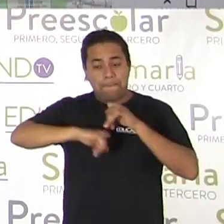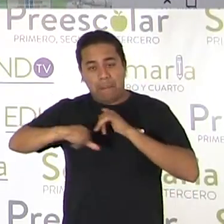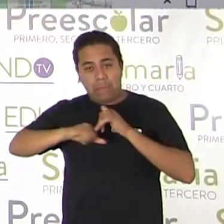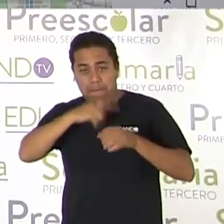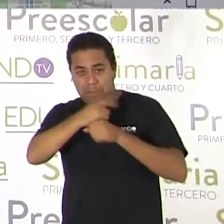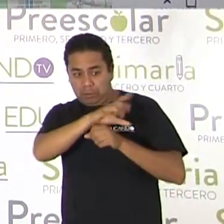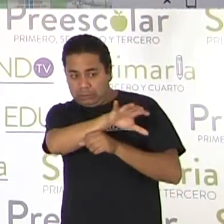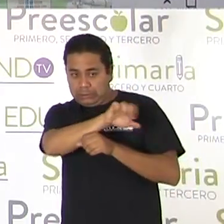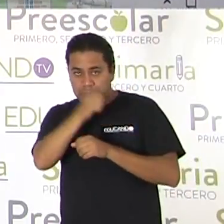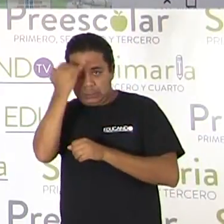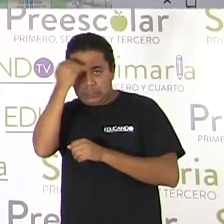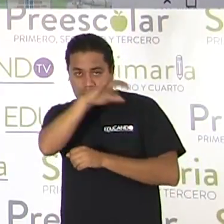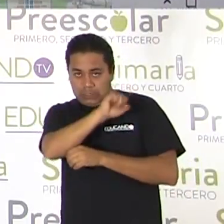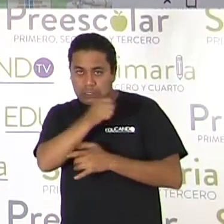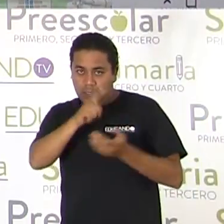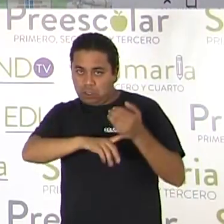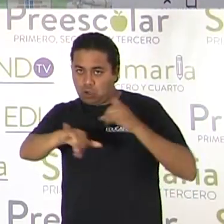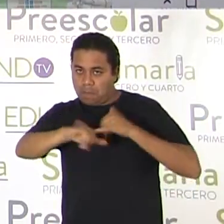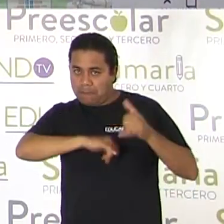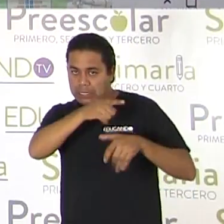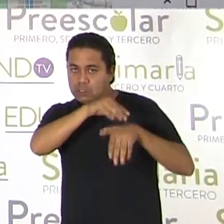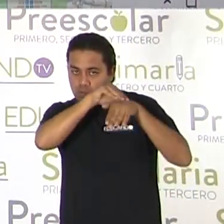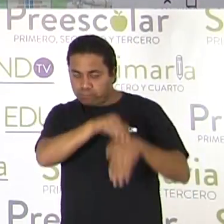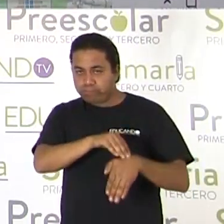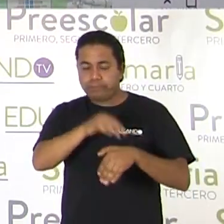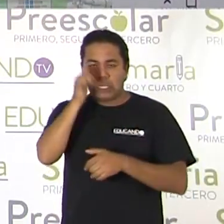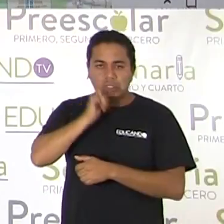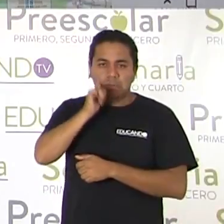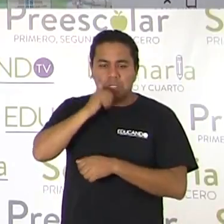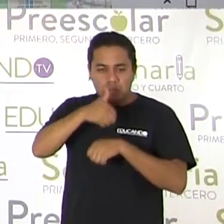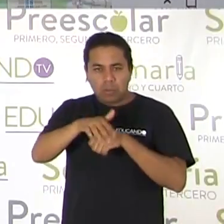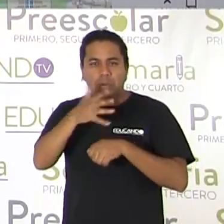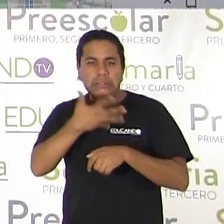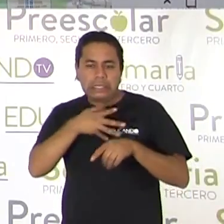están poniendo en el mapa. Siempre hay cantidades que varían